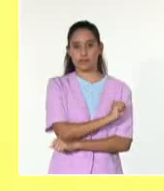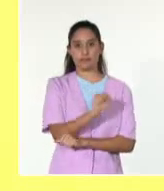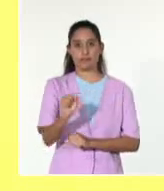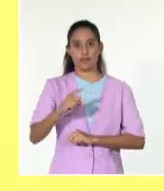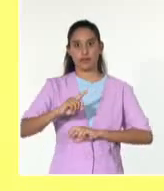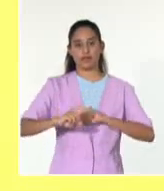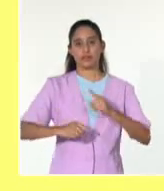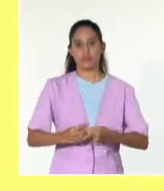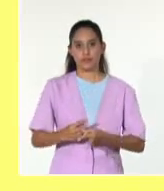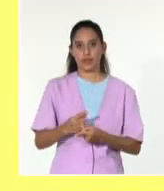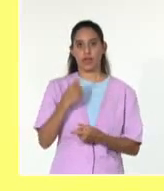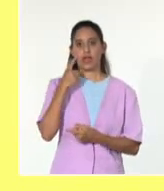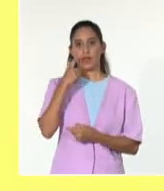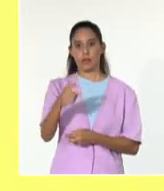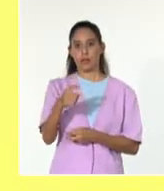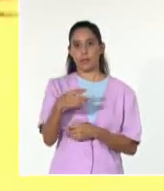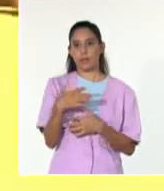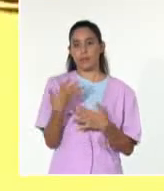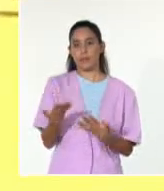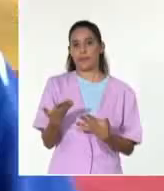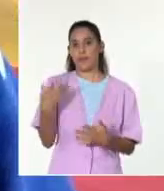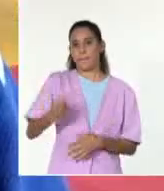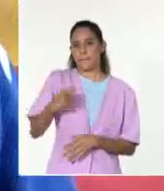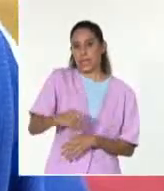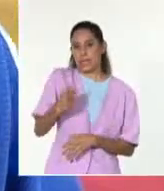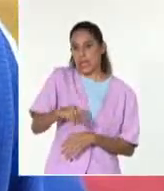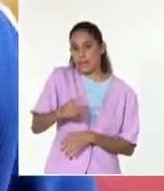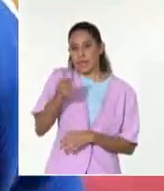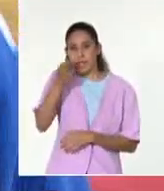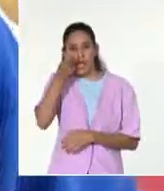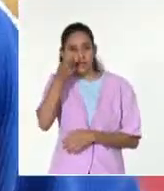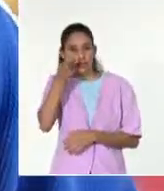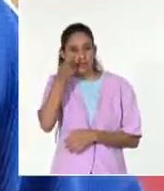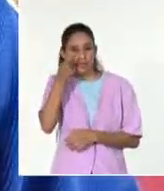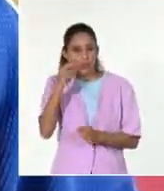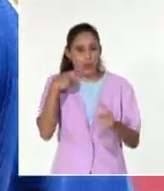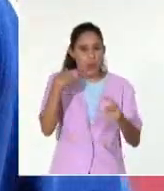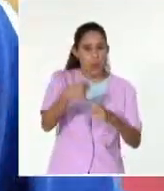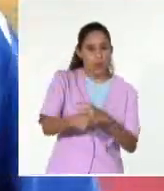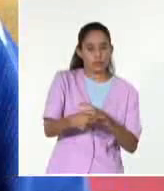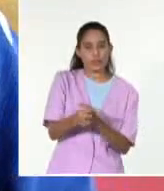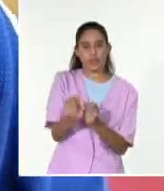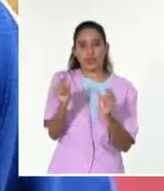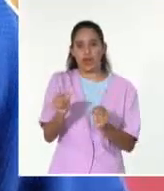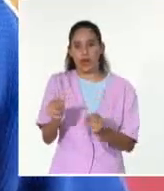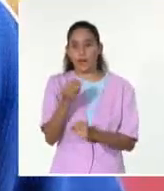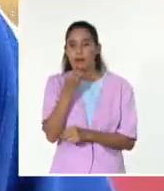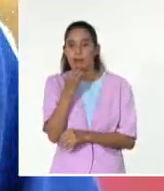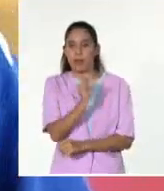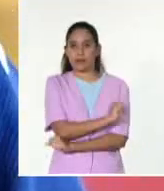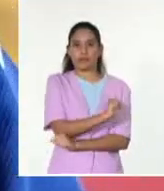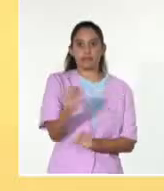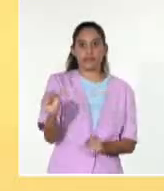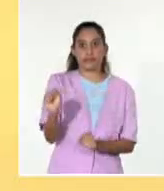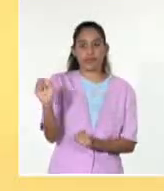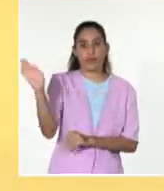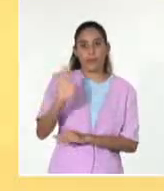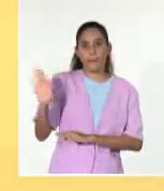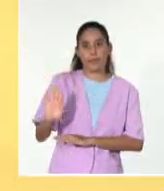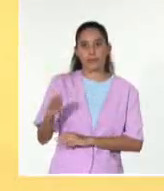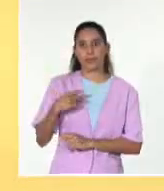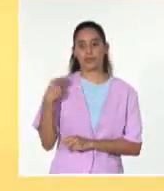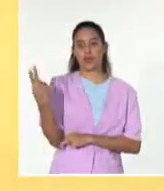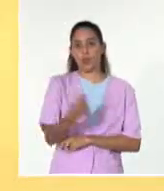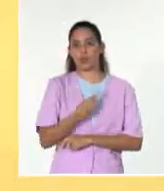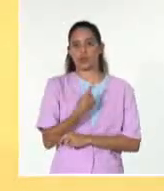todos los rivales, esperamos que salieran los clasificados oficiales que van a participar en los juegos, lo que tú dices, la atleta de Brasil, Macedo, que llevamos mucha competencia entre nosotros,